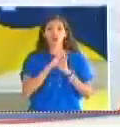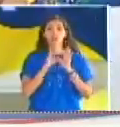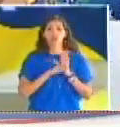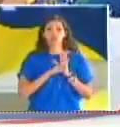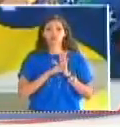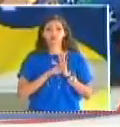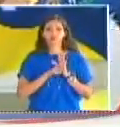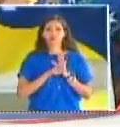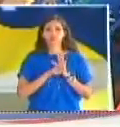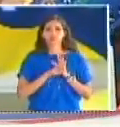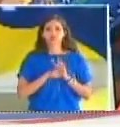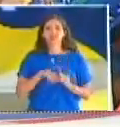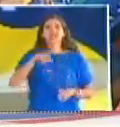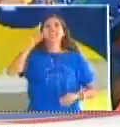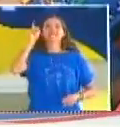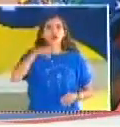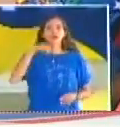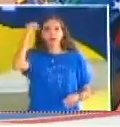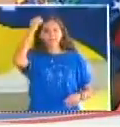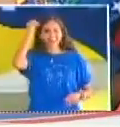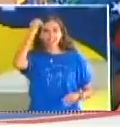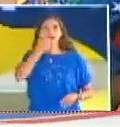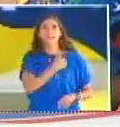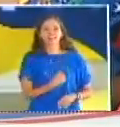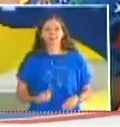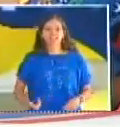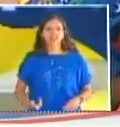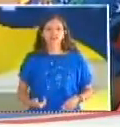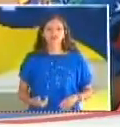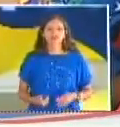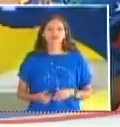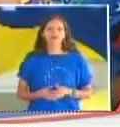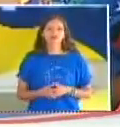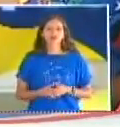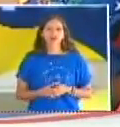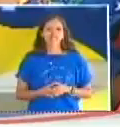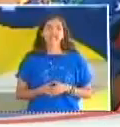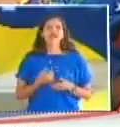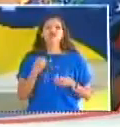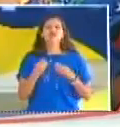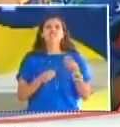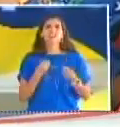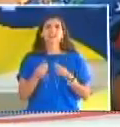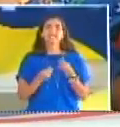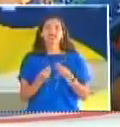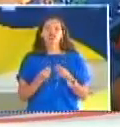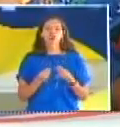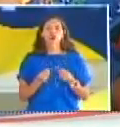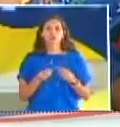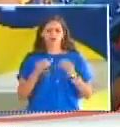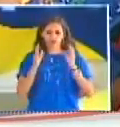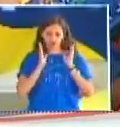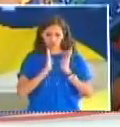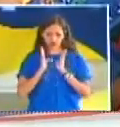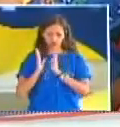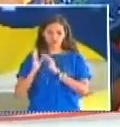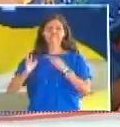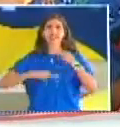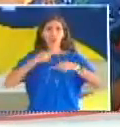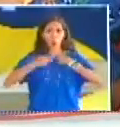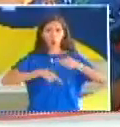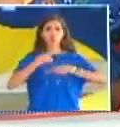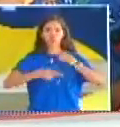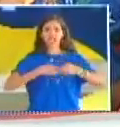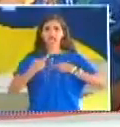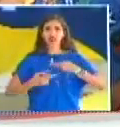Constitución. También creemos, presidente, que hemos sido disciplinados y revolucionarios y